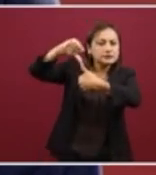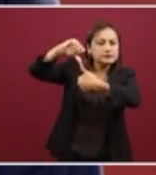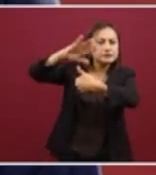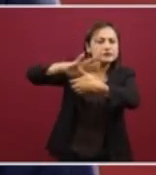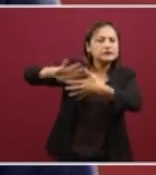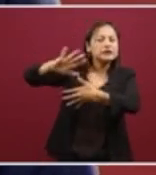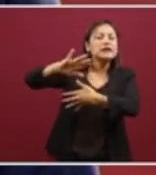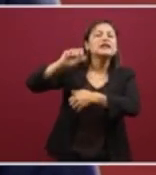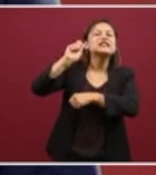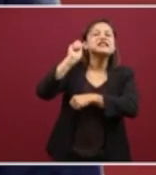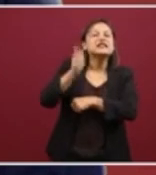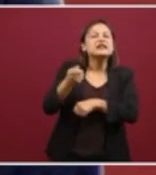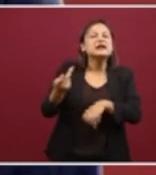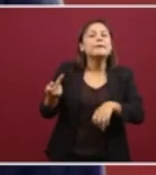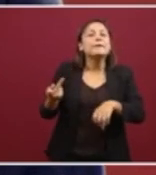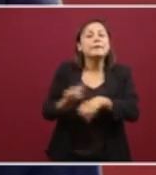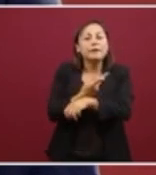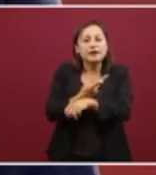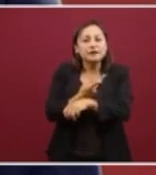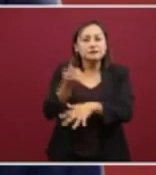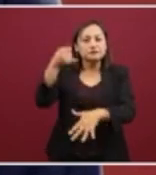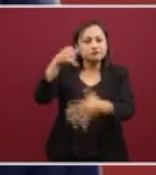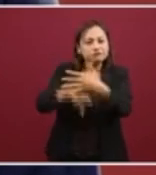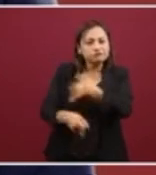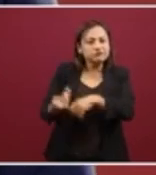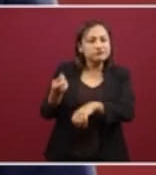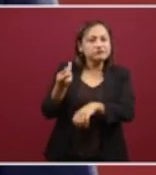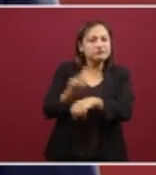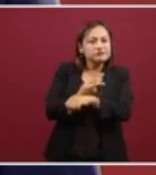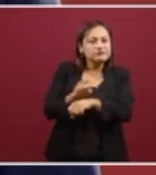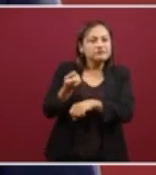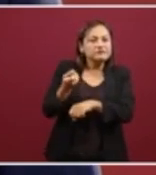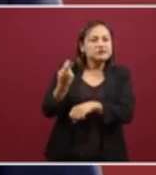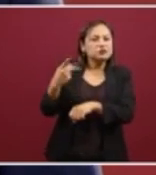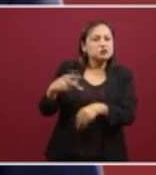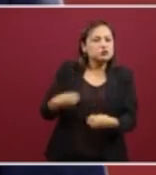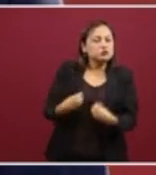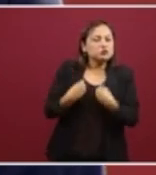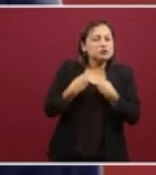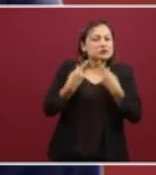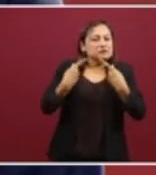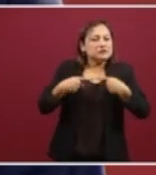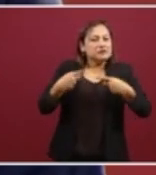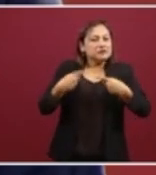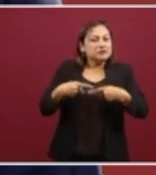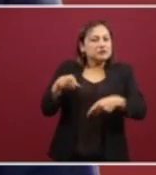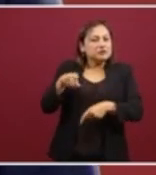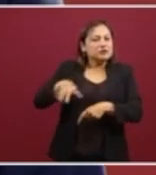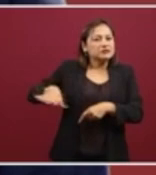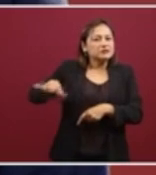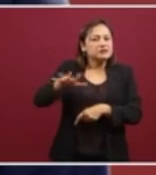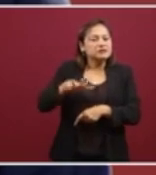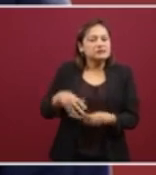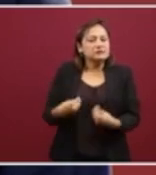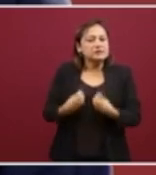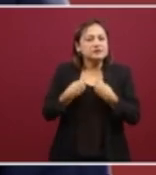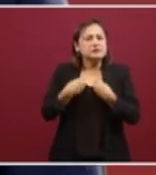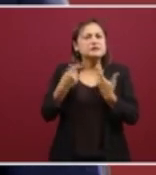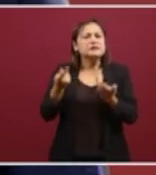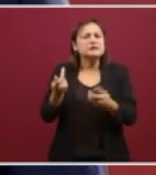centroamérica de nuestros hermanos centroamericanos que no tienen opciones que no tienen